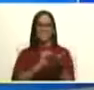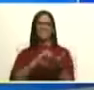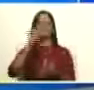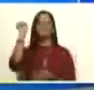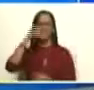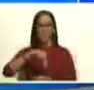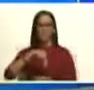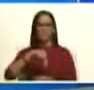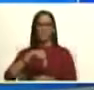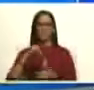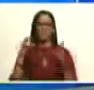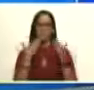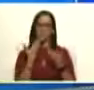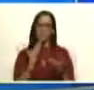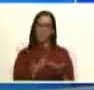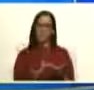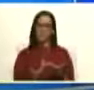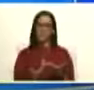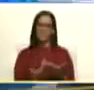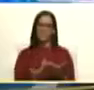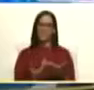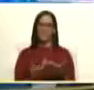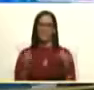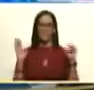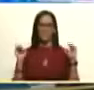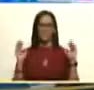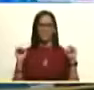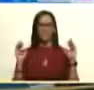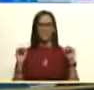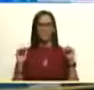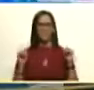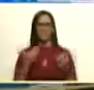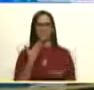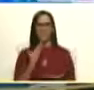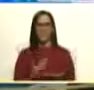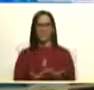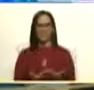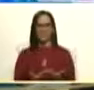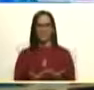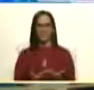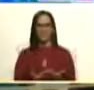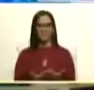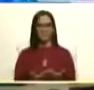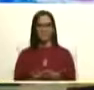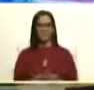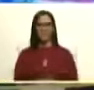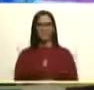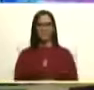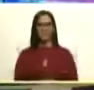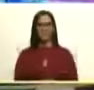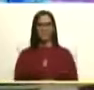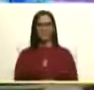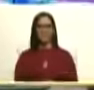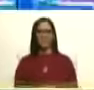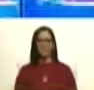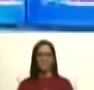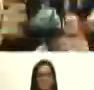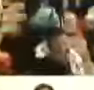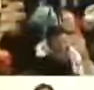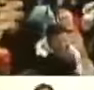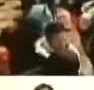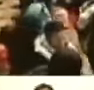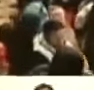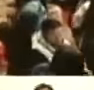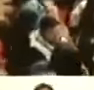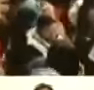5 veces sí. Muchas gracias. Hasta la próxima. Gracias. Y finaliza este encuentro